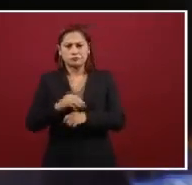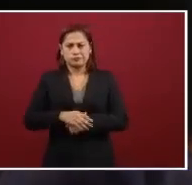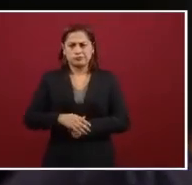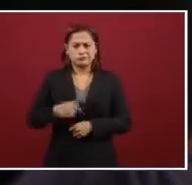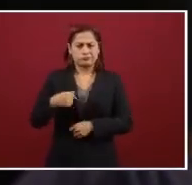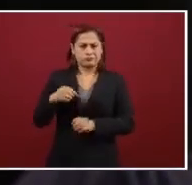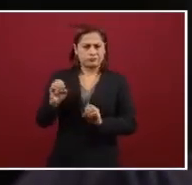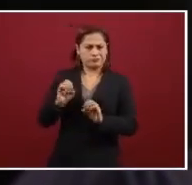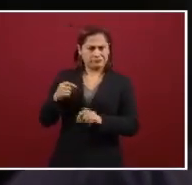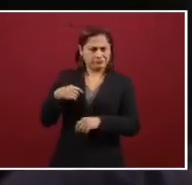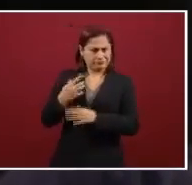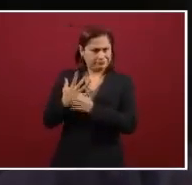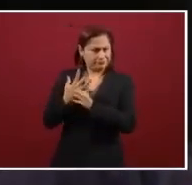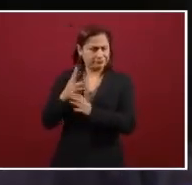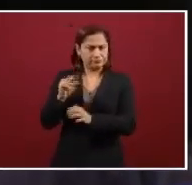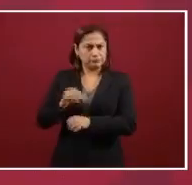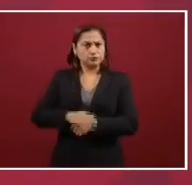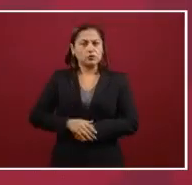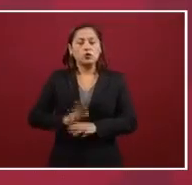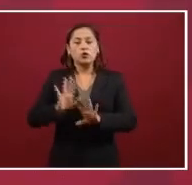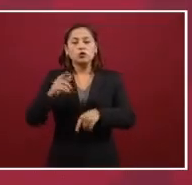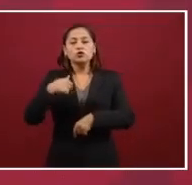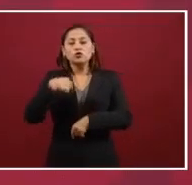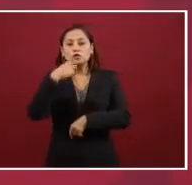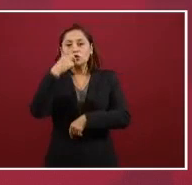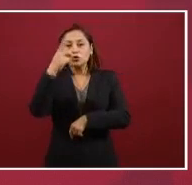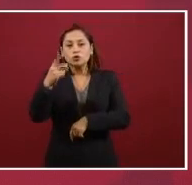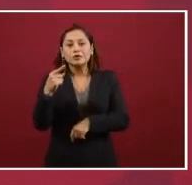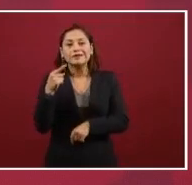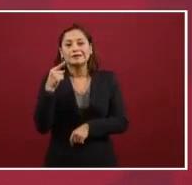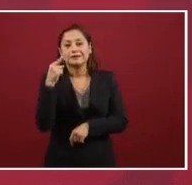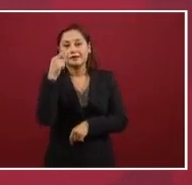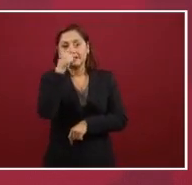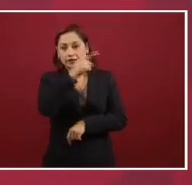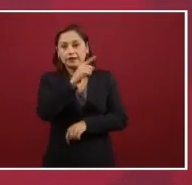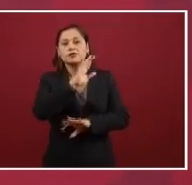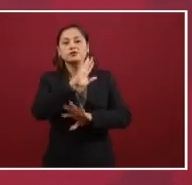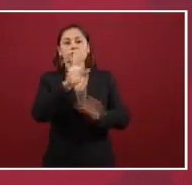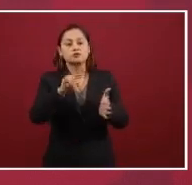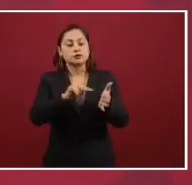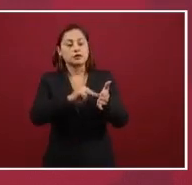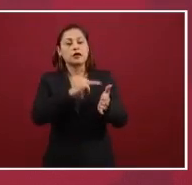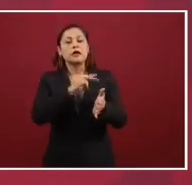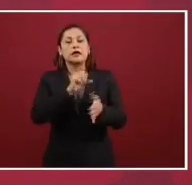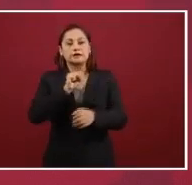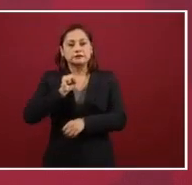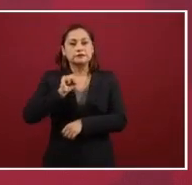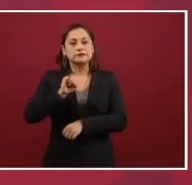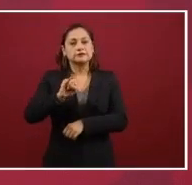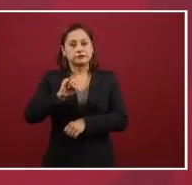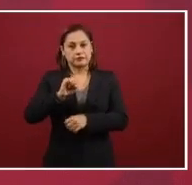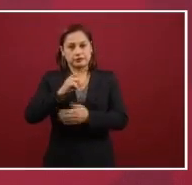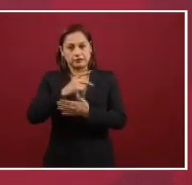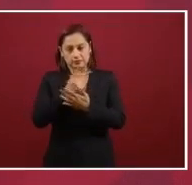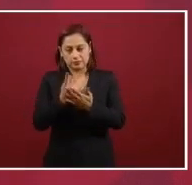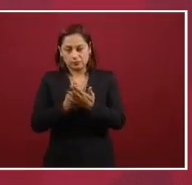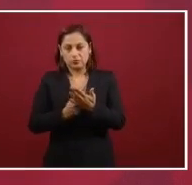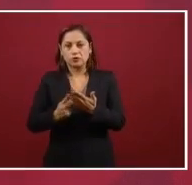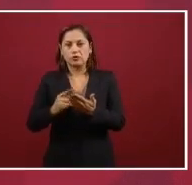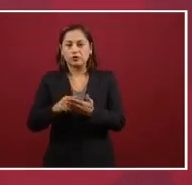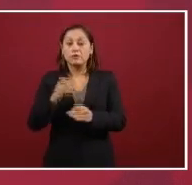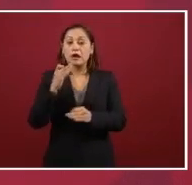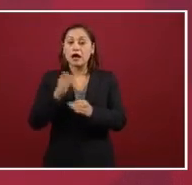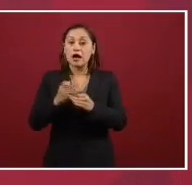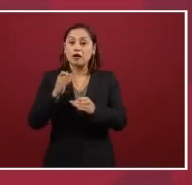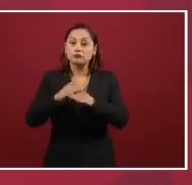Bueno, lo que he dicho es que ellos ya fijaron una postura en favor de ese plan. Estamos convocando una conferencia internacional. Ahora